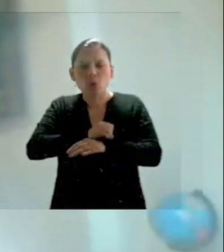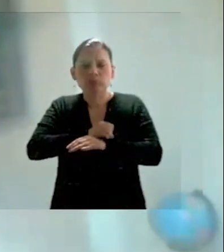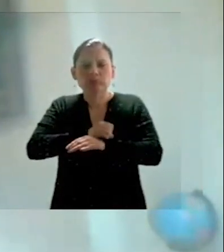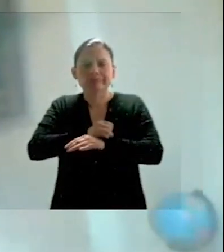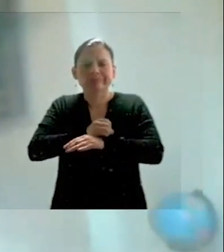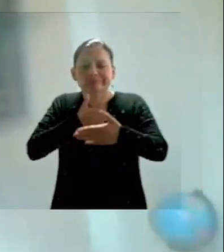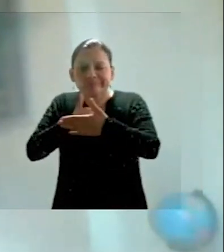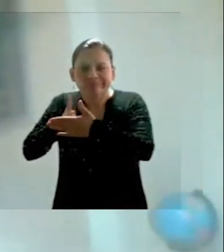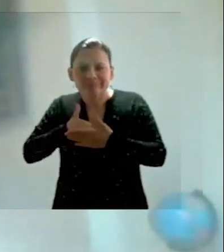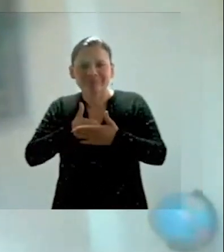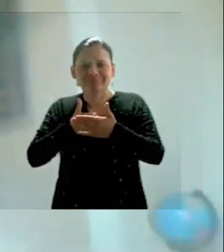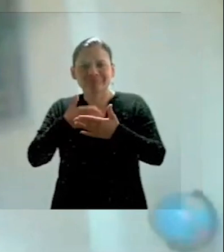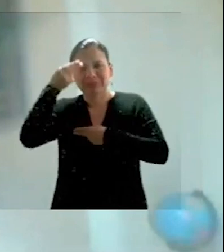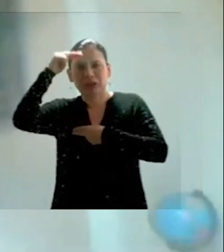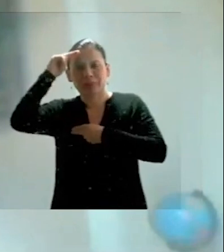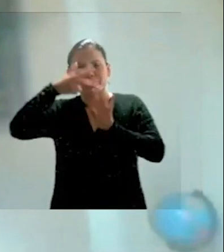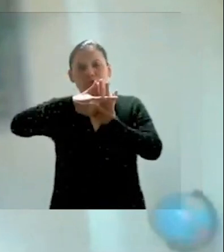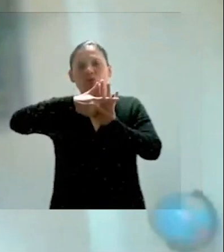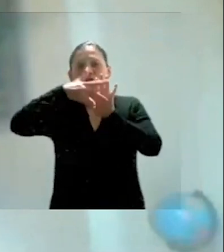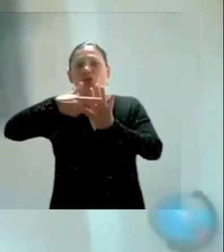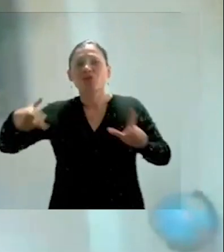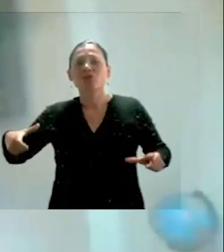onerosa para personas que están